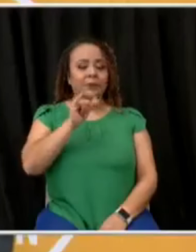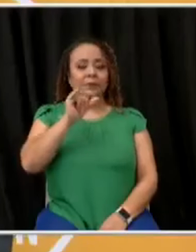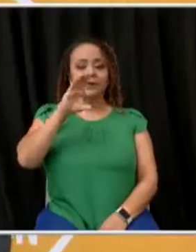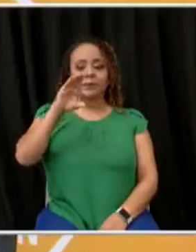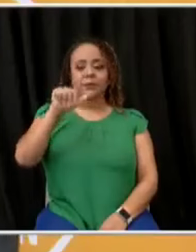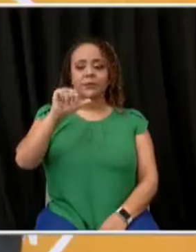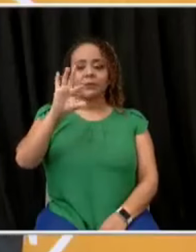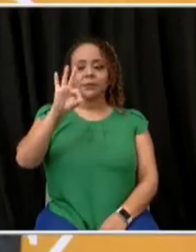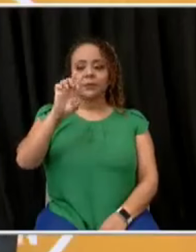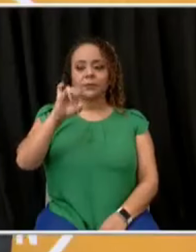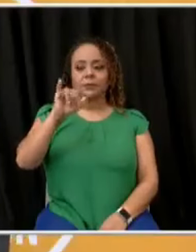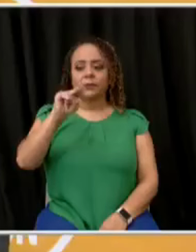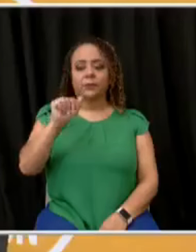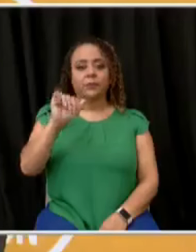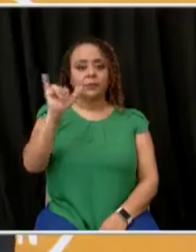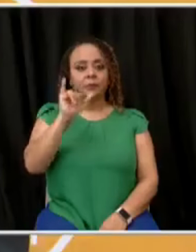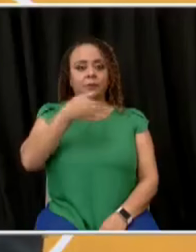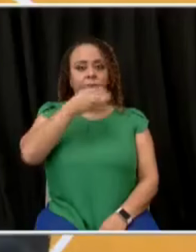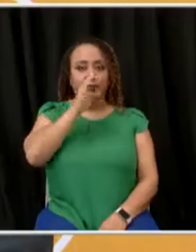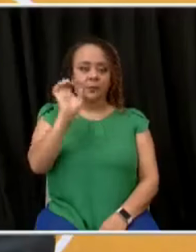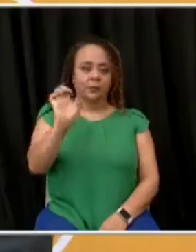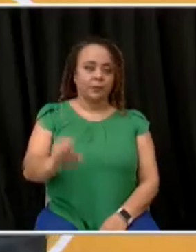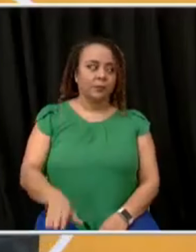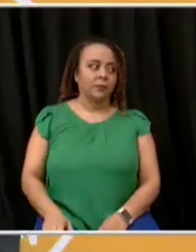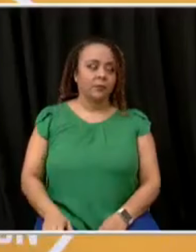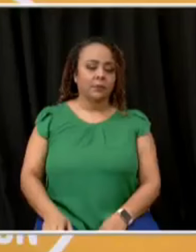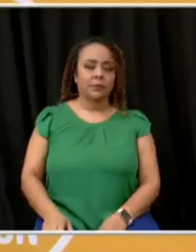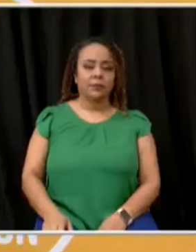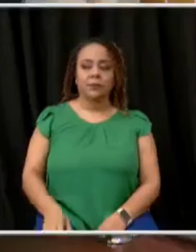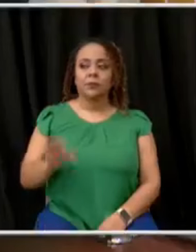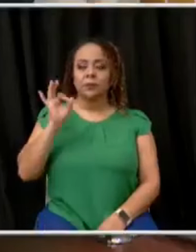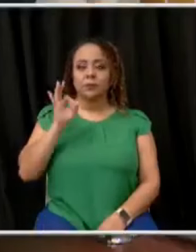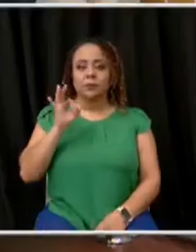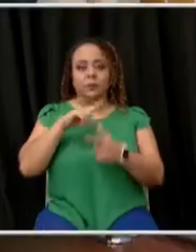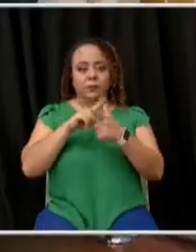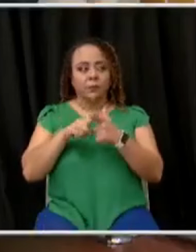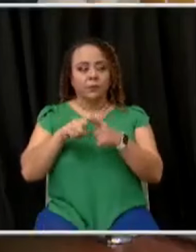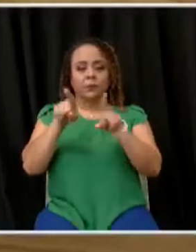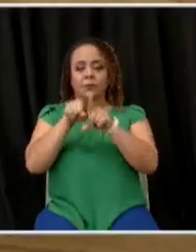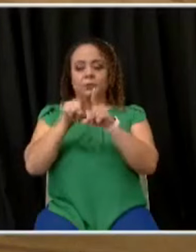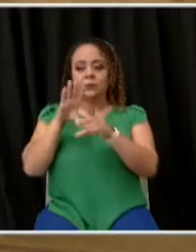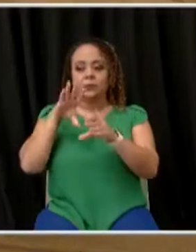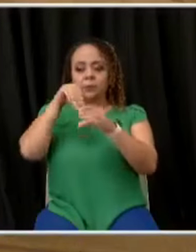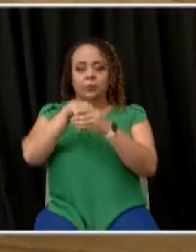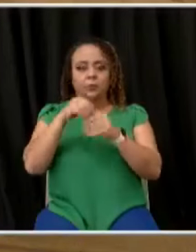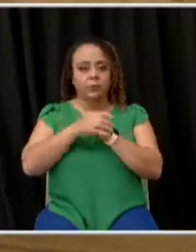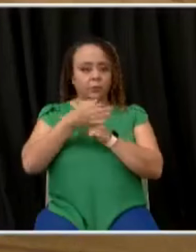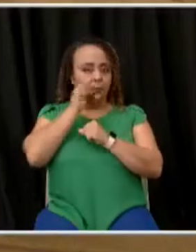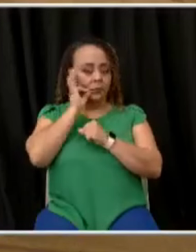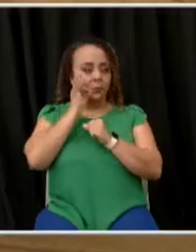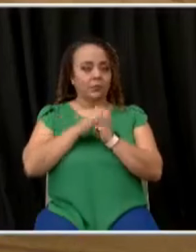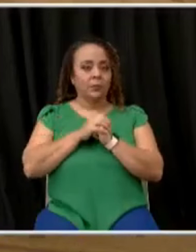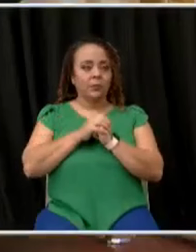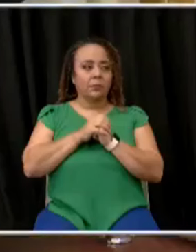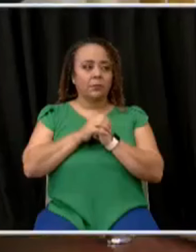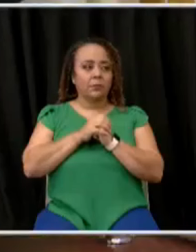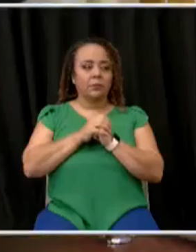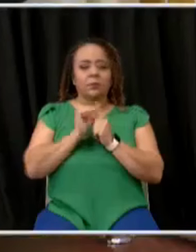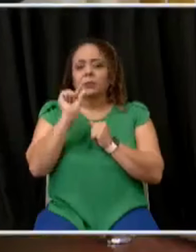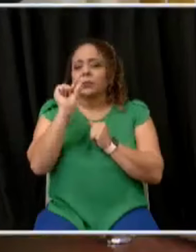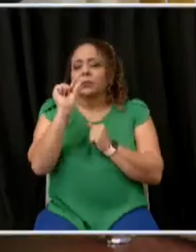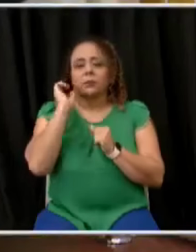cafeína es lo mismo que una bebida energética. Ok, muy bien. Sí. Entonces tampoco forma parte del cafecito. A menos que sea